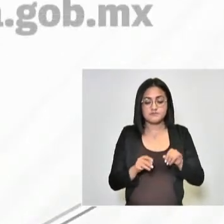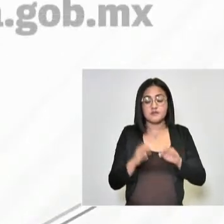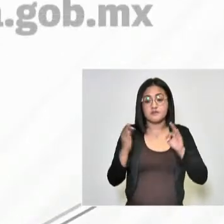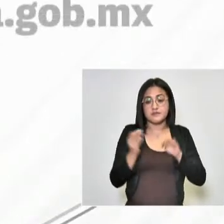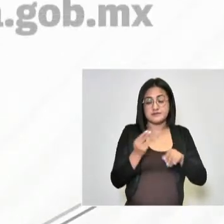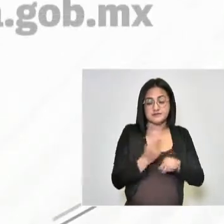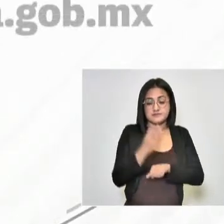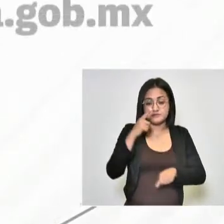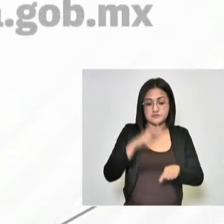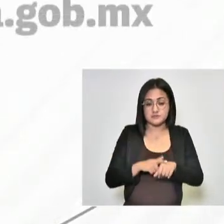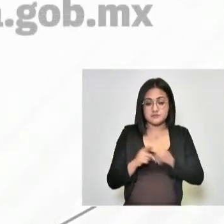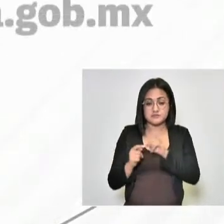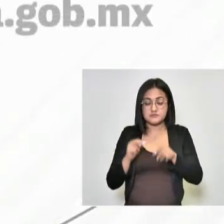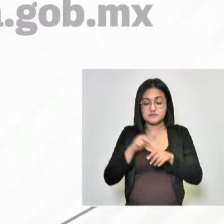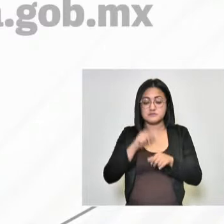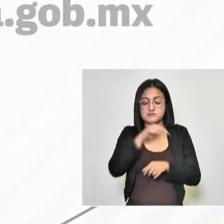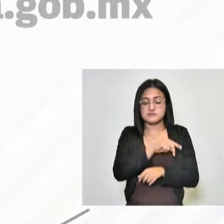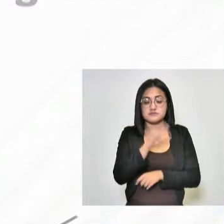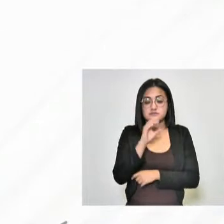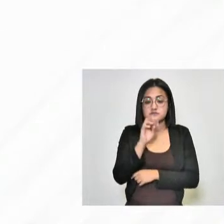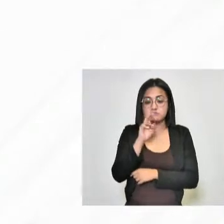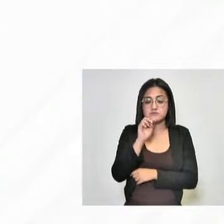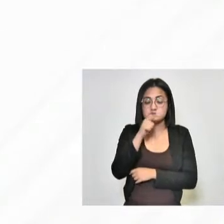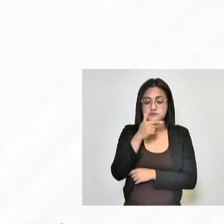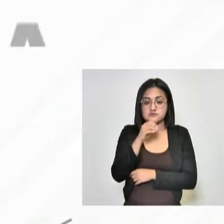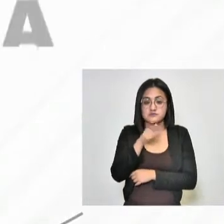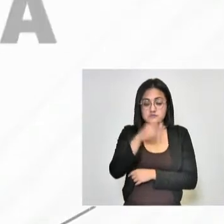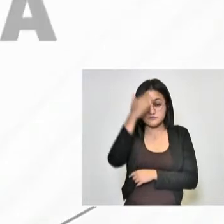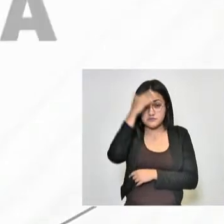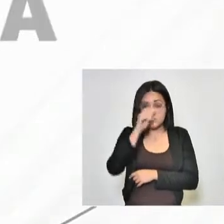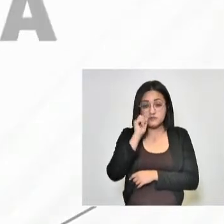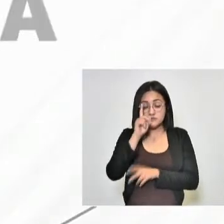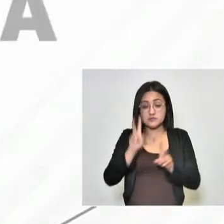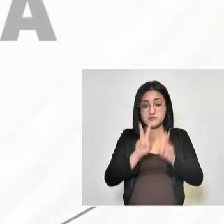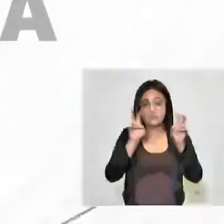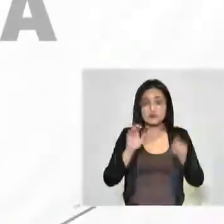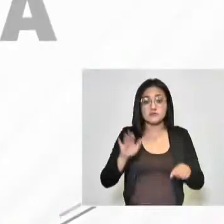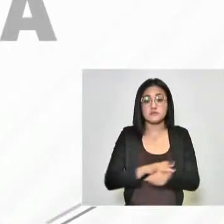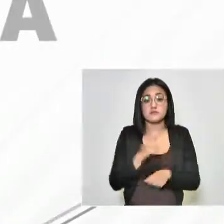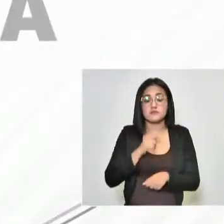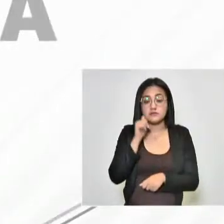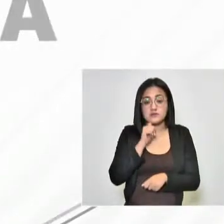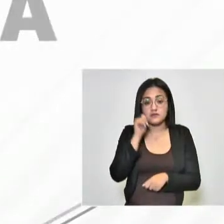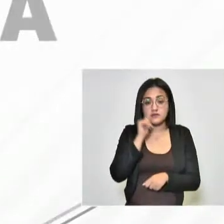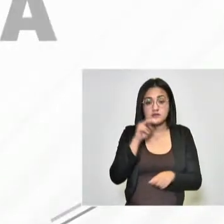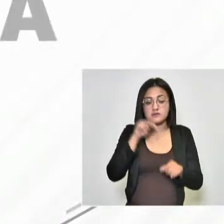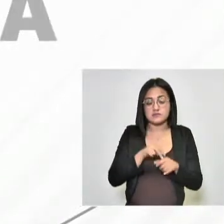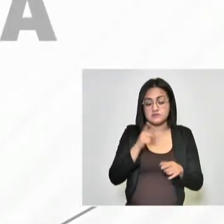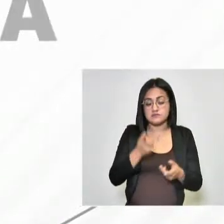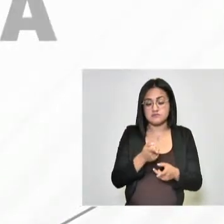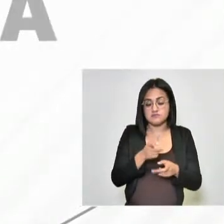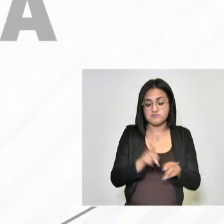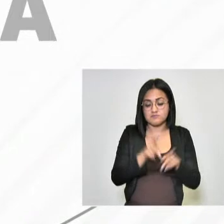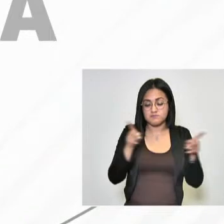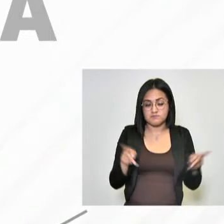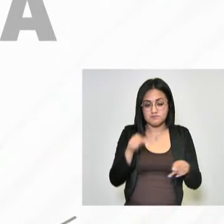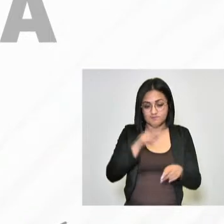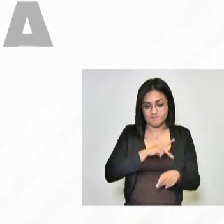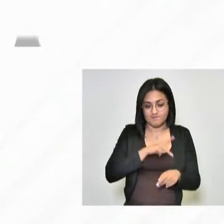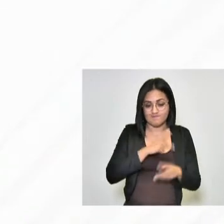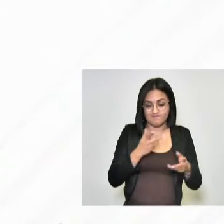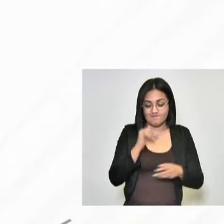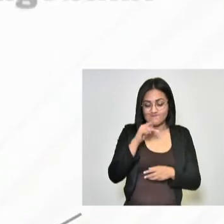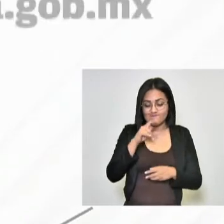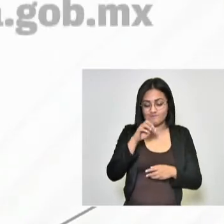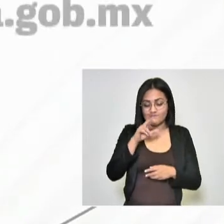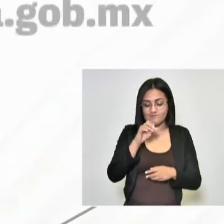Izquierda Social en Coronango, secretaria. Tal vez ya conozca el tema porque ayer se publicó en Intolerancia. Señalan que